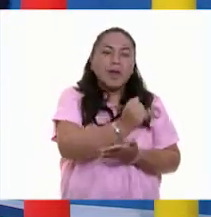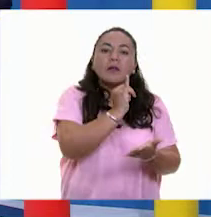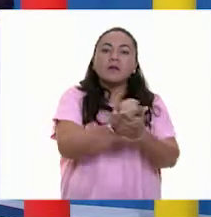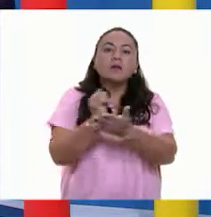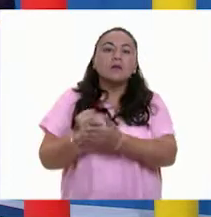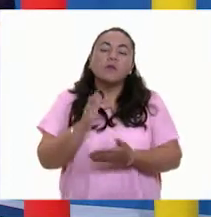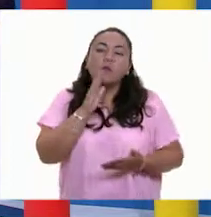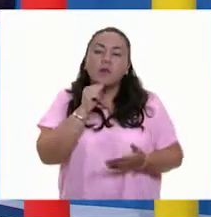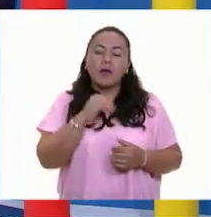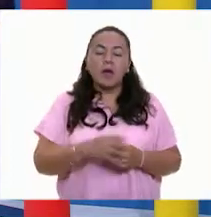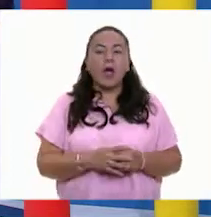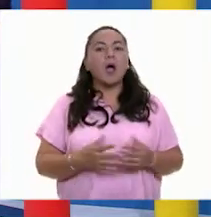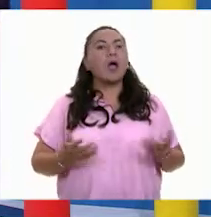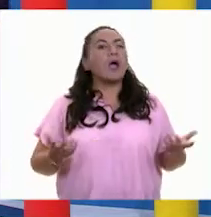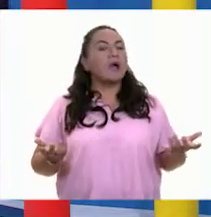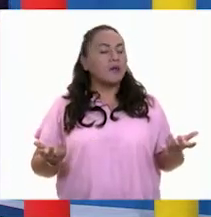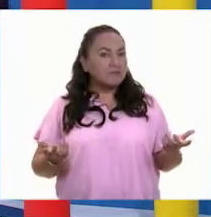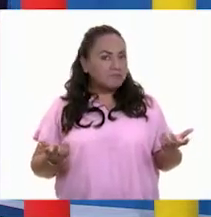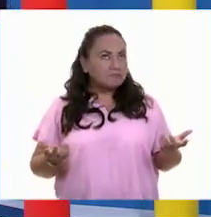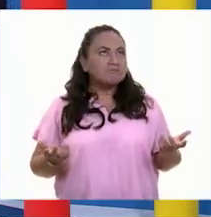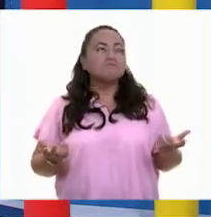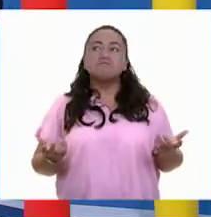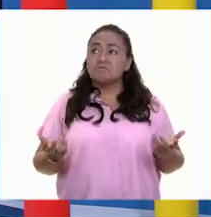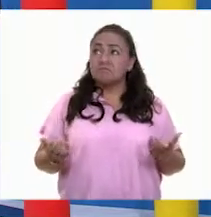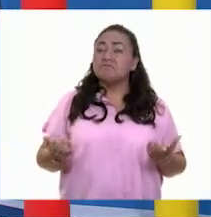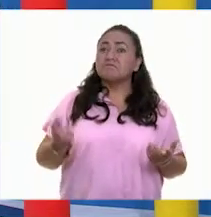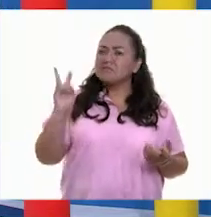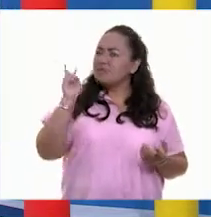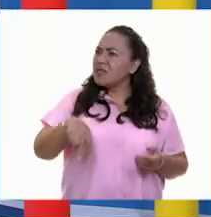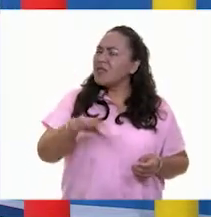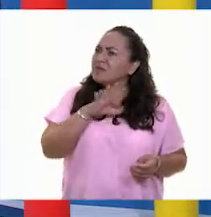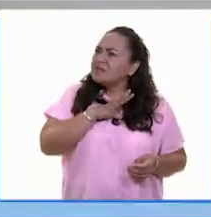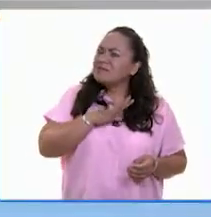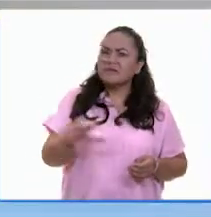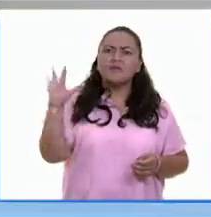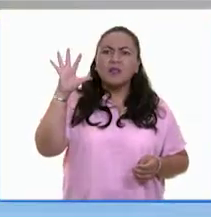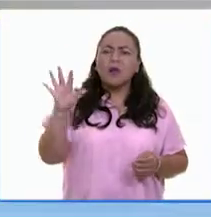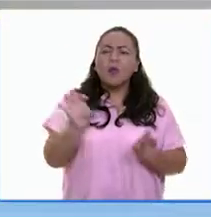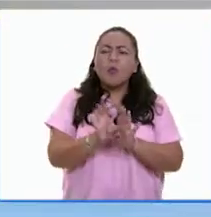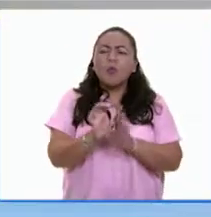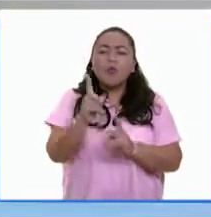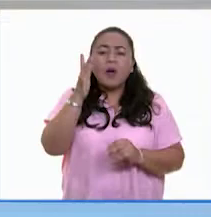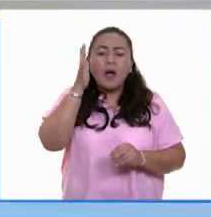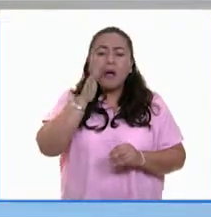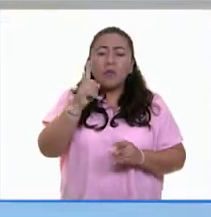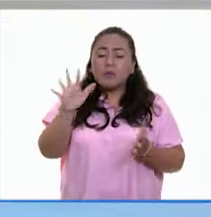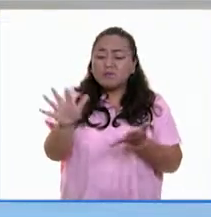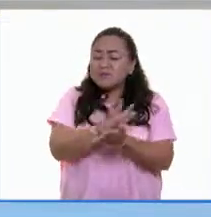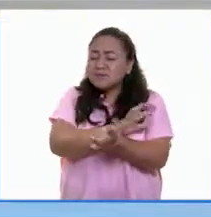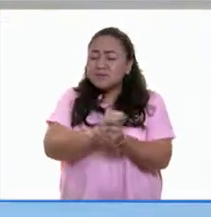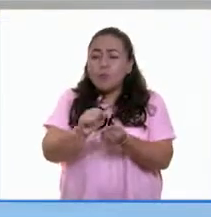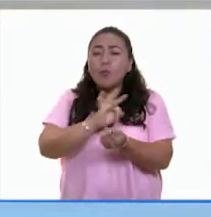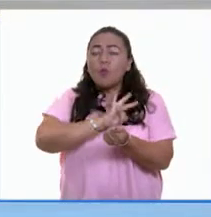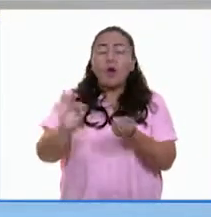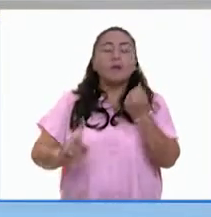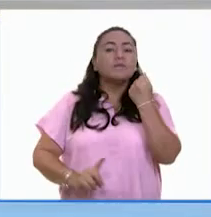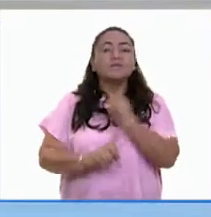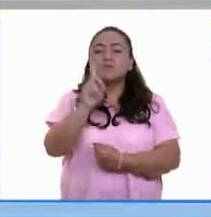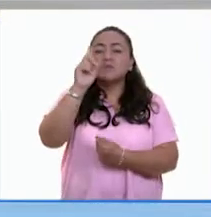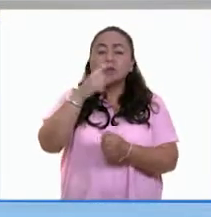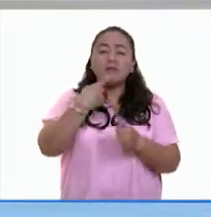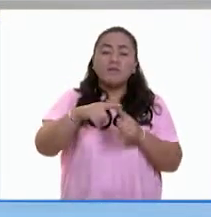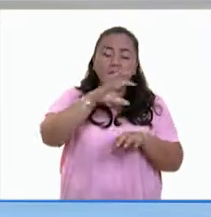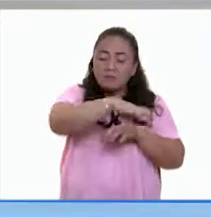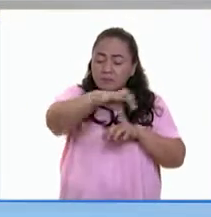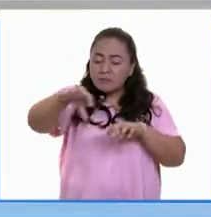impuestos. ¡Wow! Uy, es impresionante ver cómo un desastre puede afectar muchos sectores de la economía